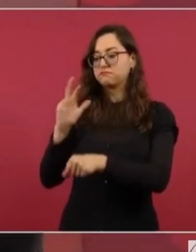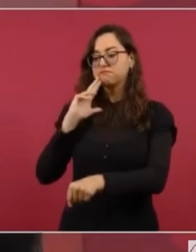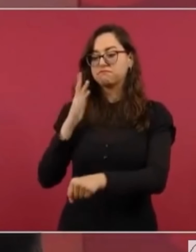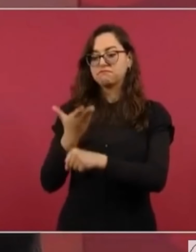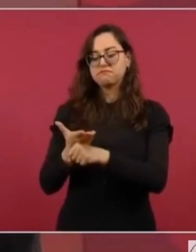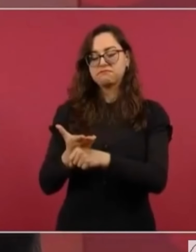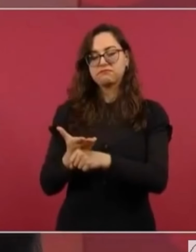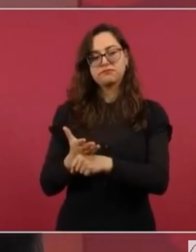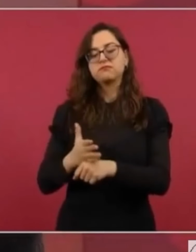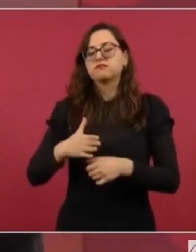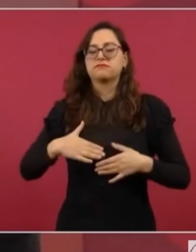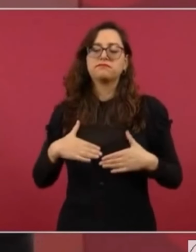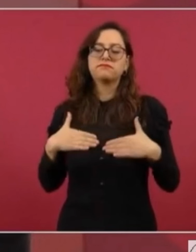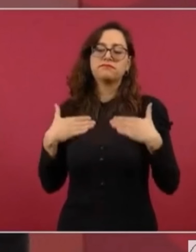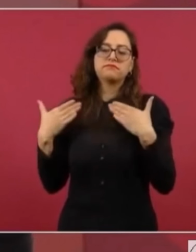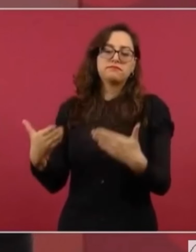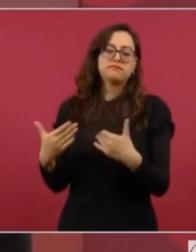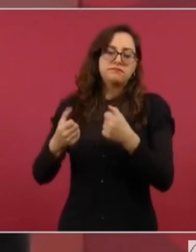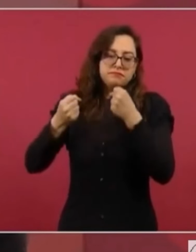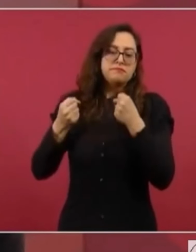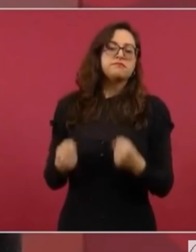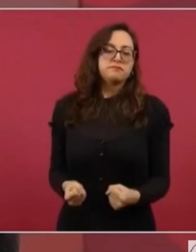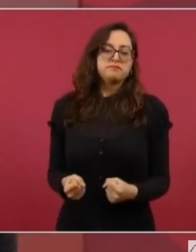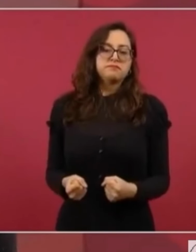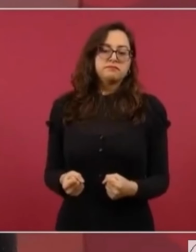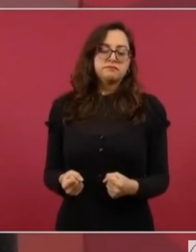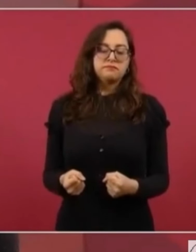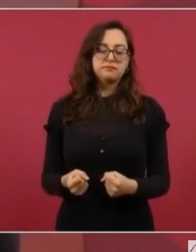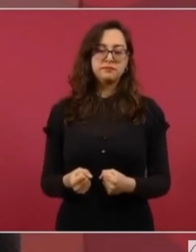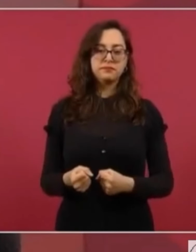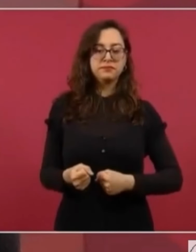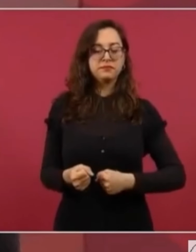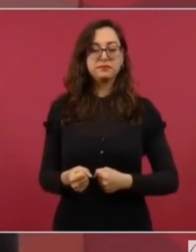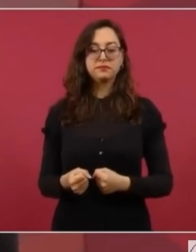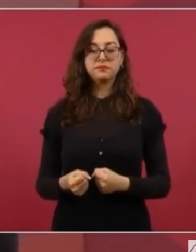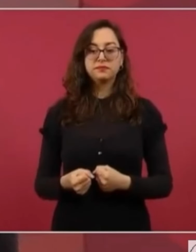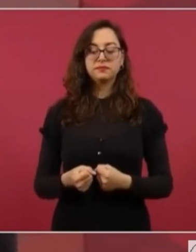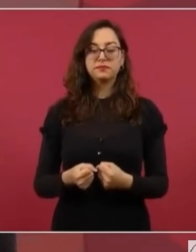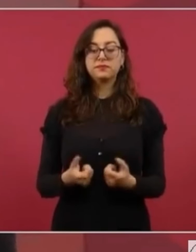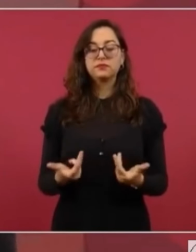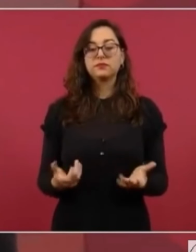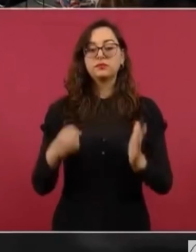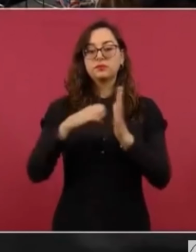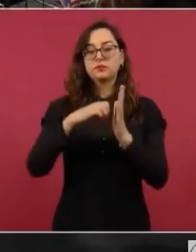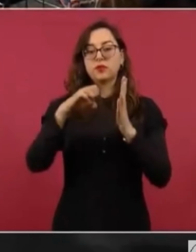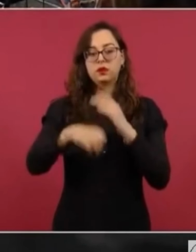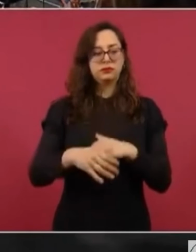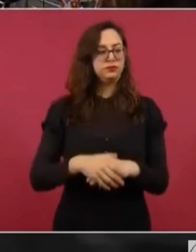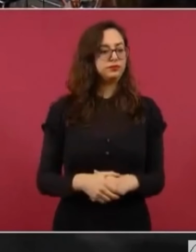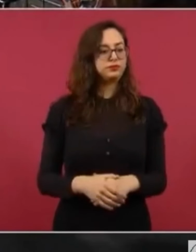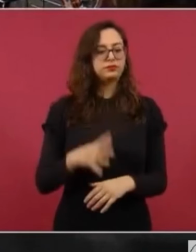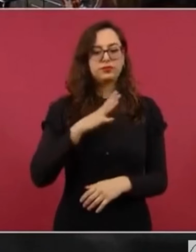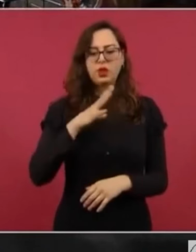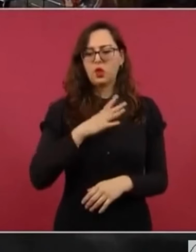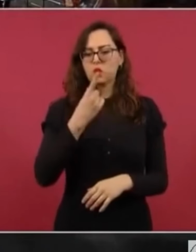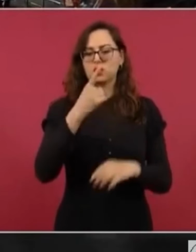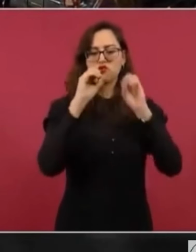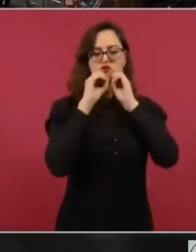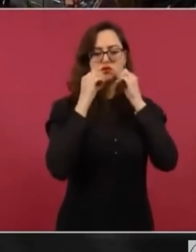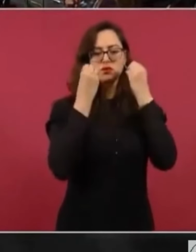garantía. Por ejemplo, hay una organización de defensa a los periodistas